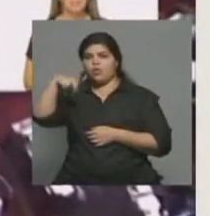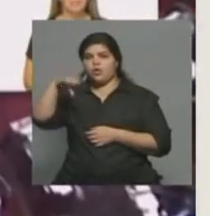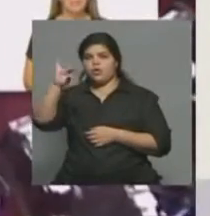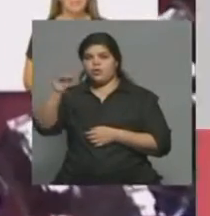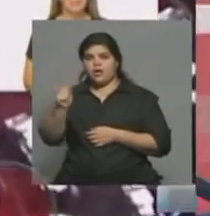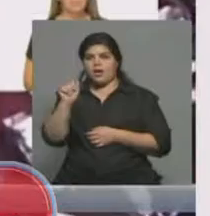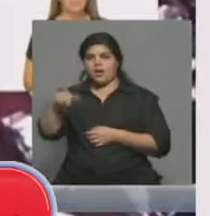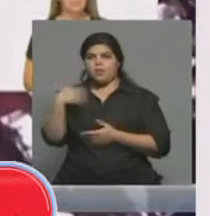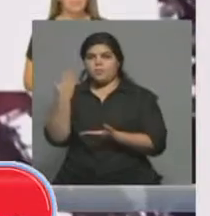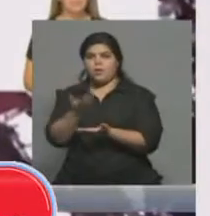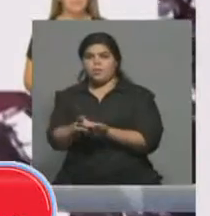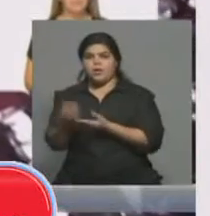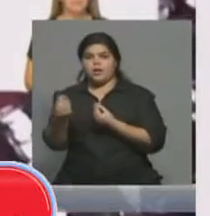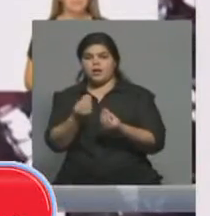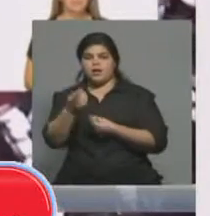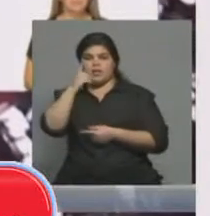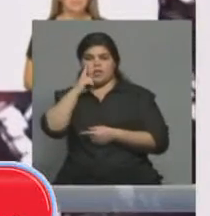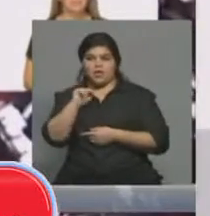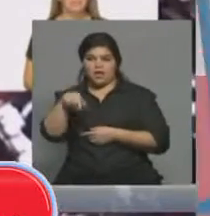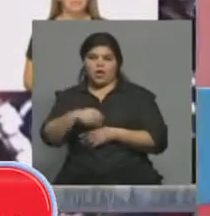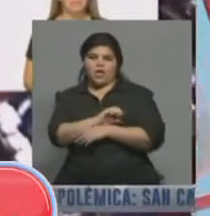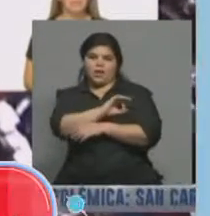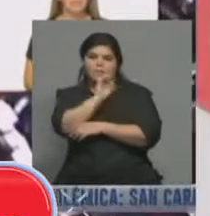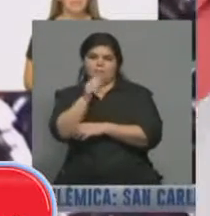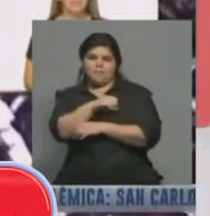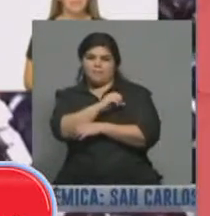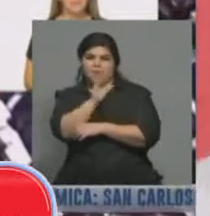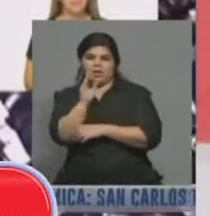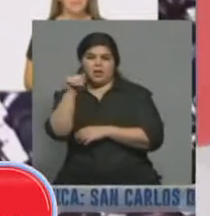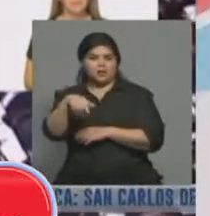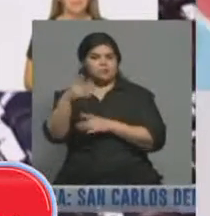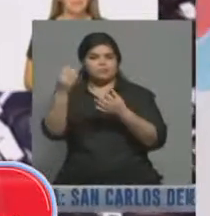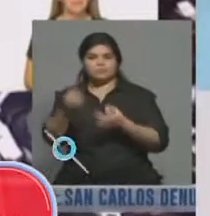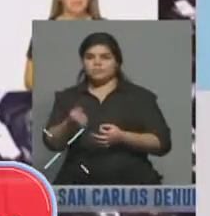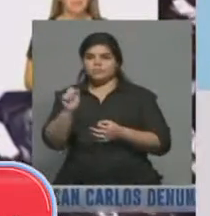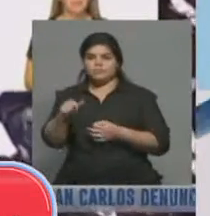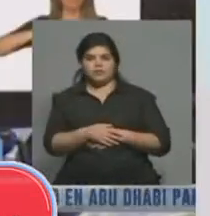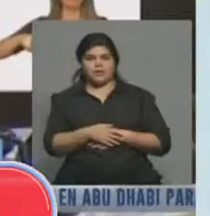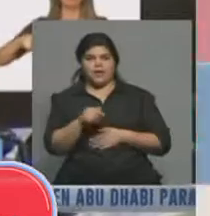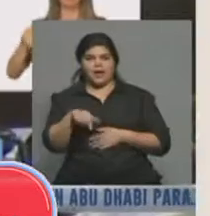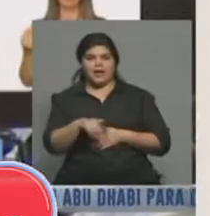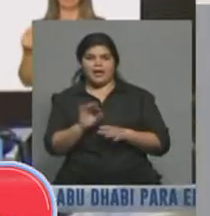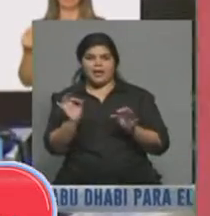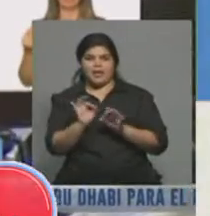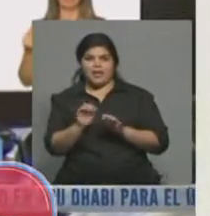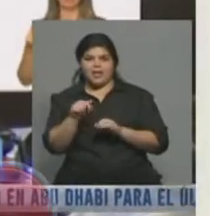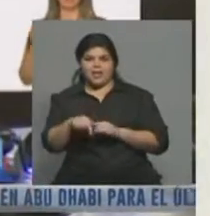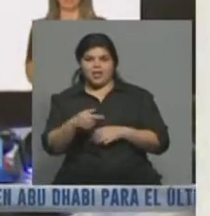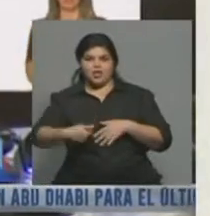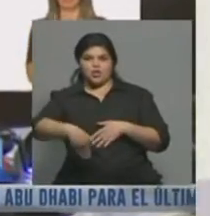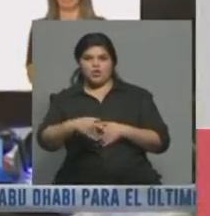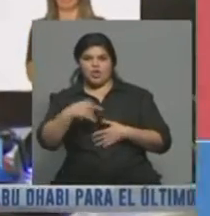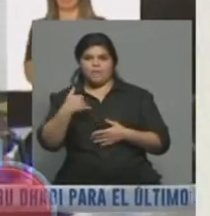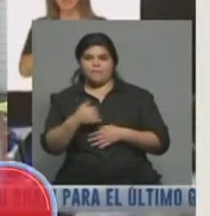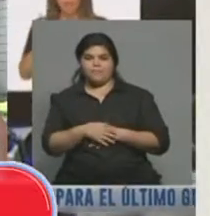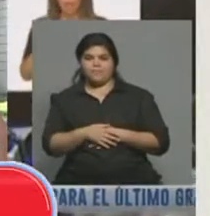principio me parece que es una excelente herramienta para paliar todas las dificultades que tenemos las mujeres para llegar a